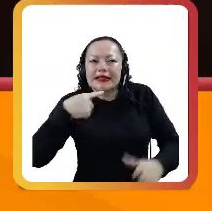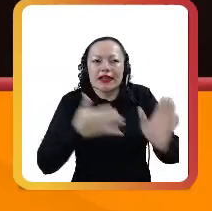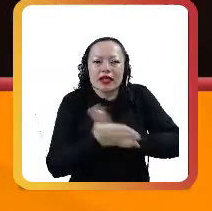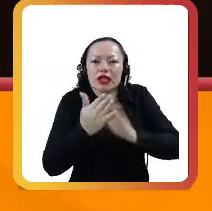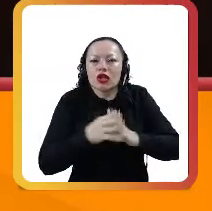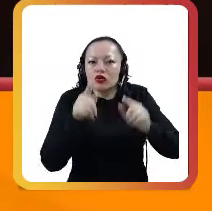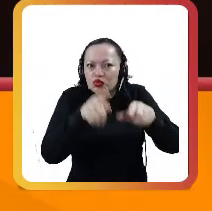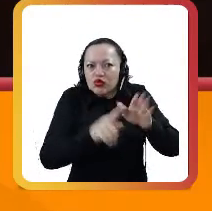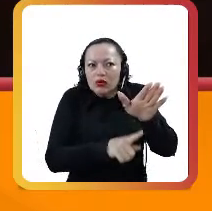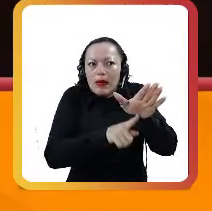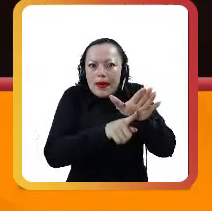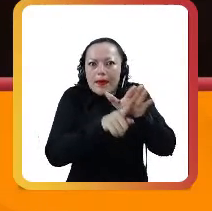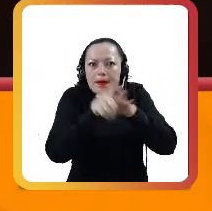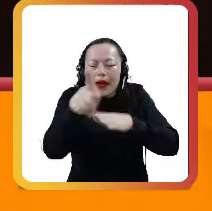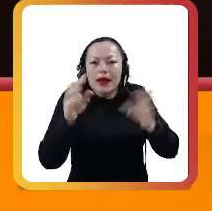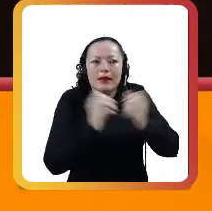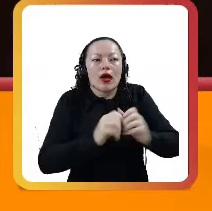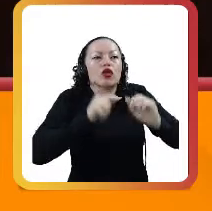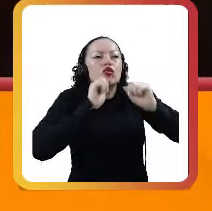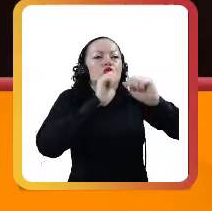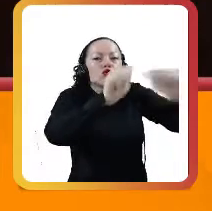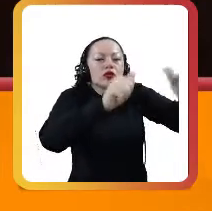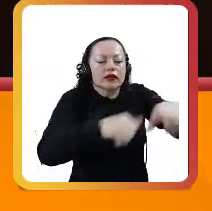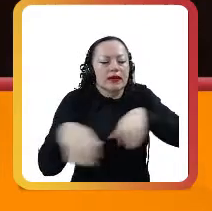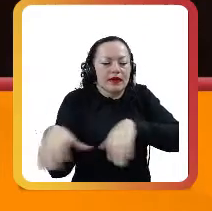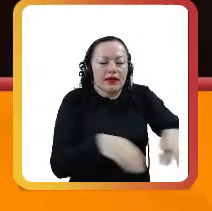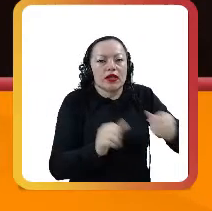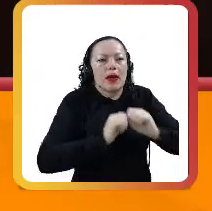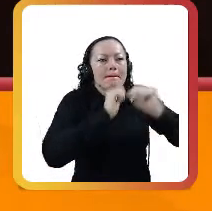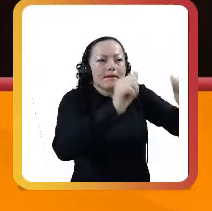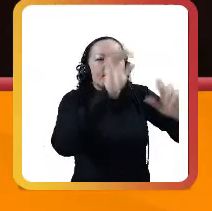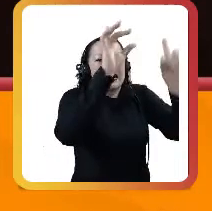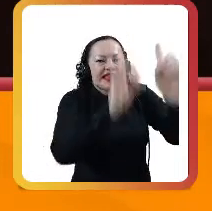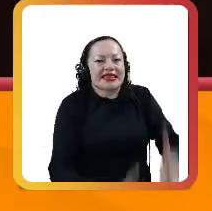crecimiento personal va en lo que uno actúa y en lo que uno decide.